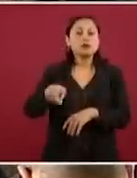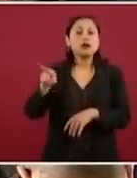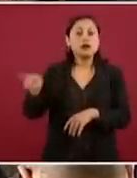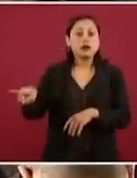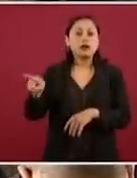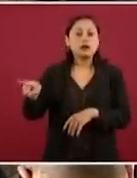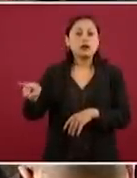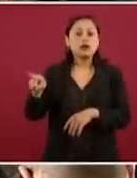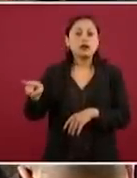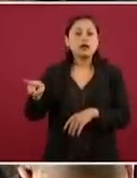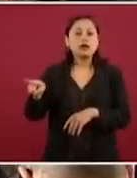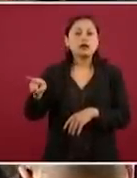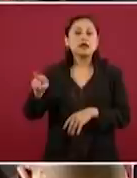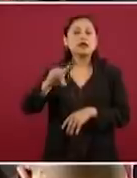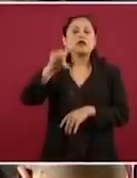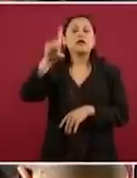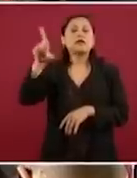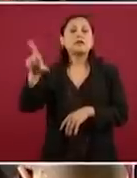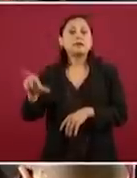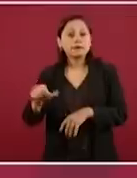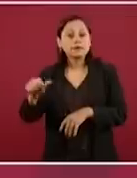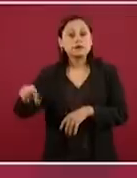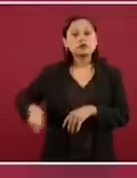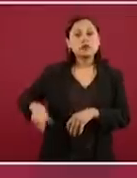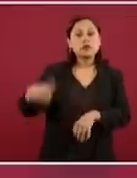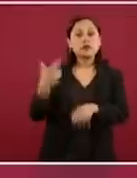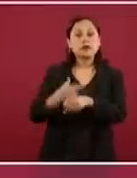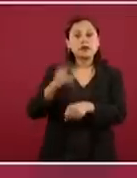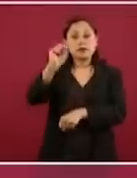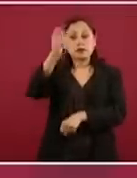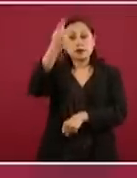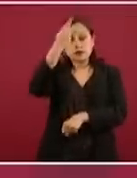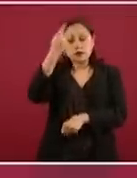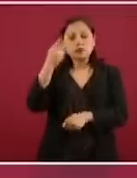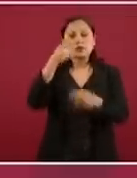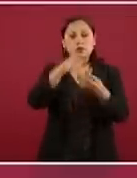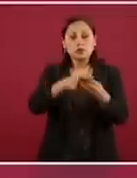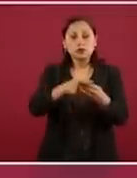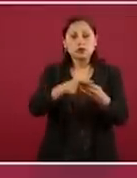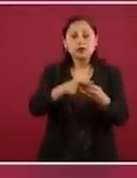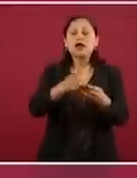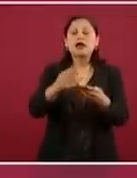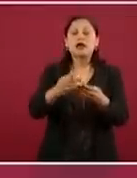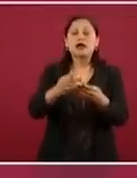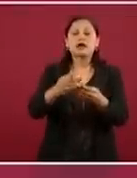gobernador de San Luis Potosí, pero luego se dedicó al periodismo,